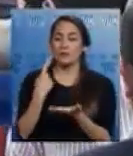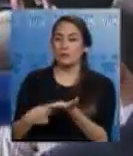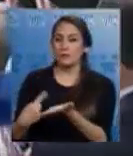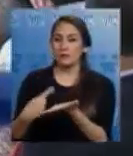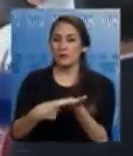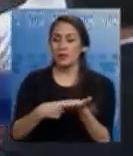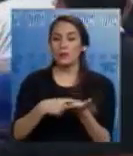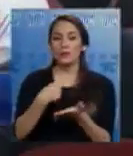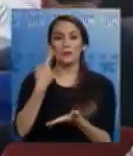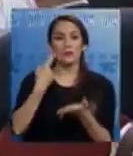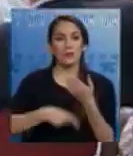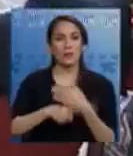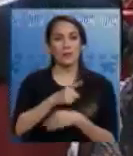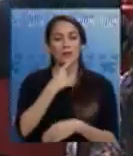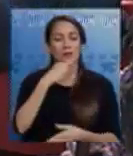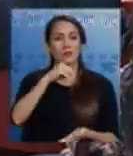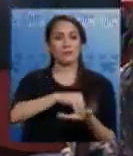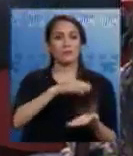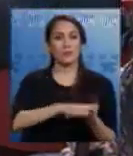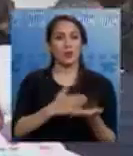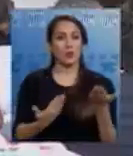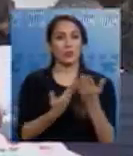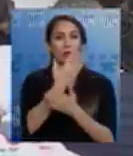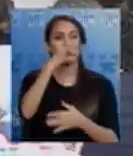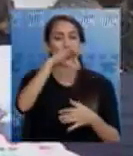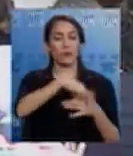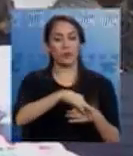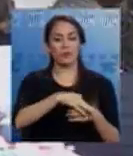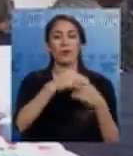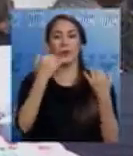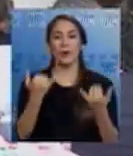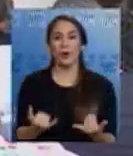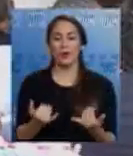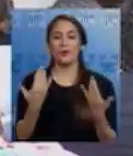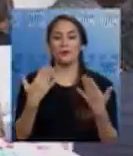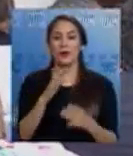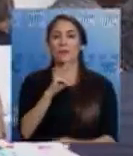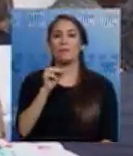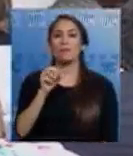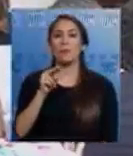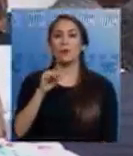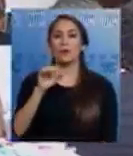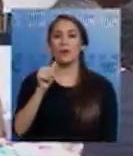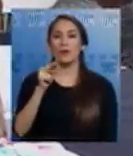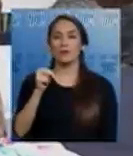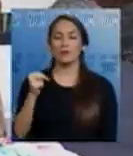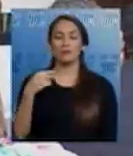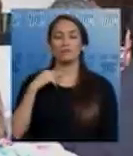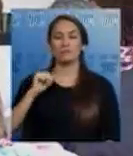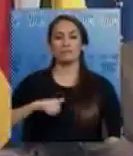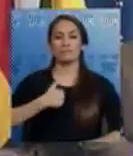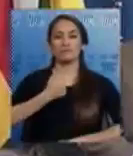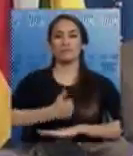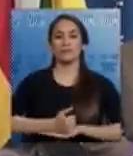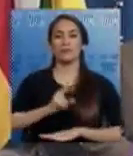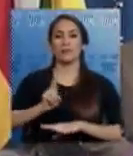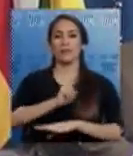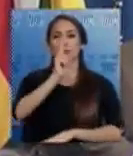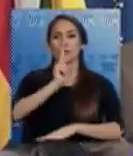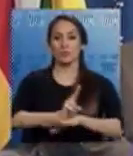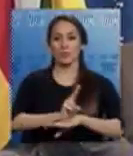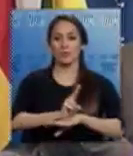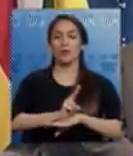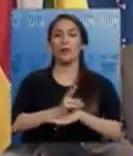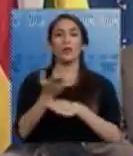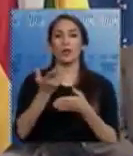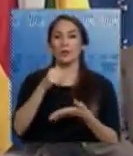su designación y convocara a nuevas elecciones, hoy César Montaño asumió el rectorado de la institución superior con sede en